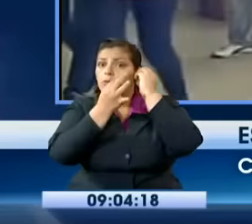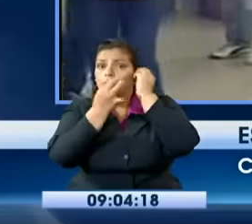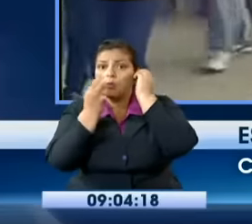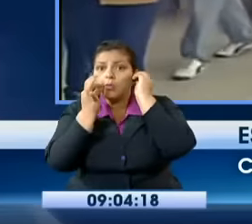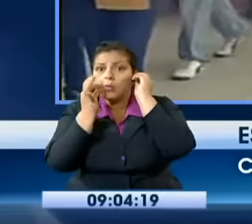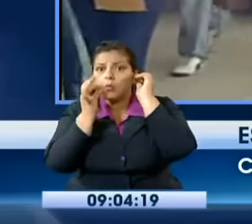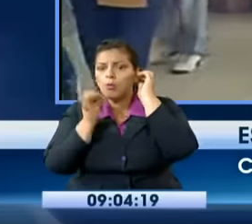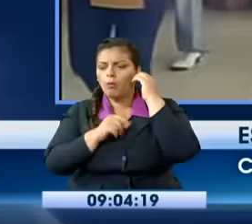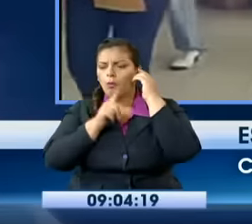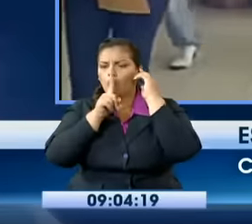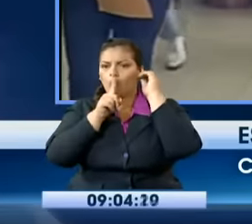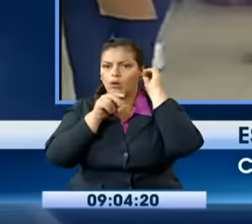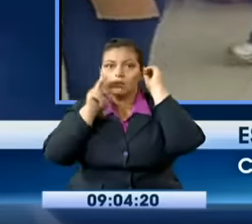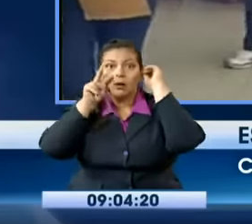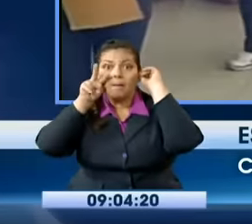Porque